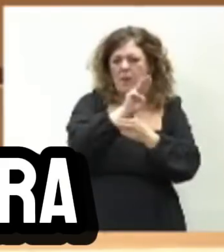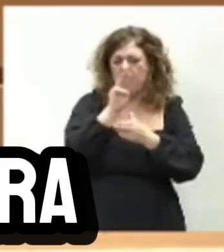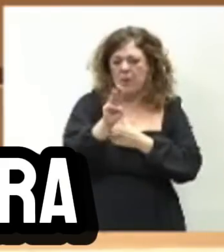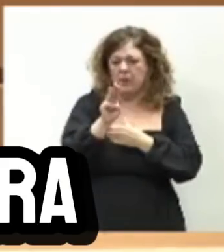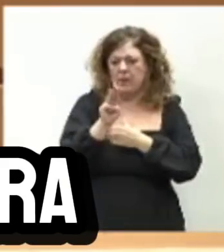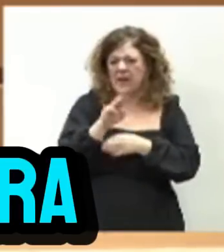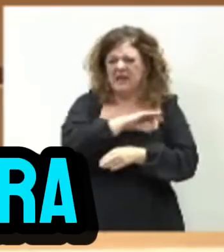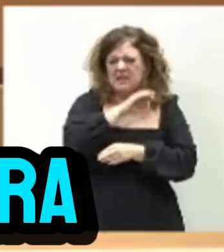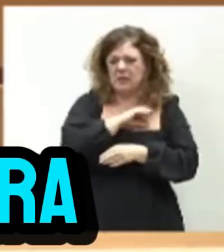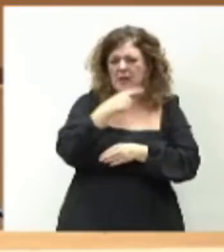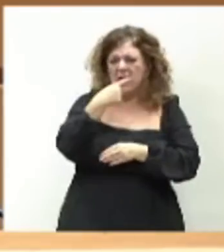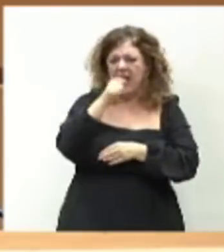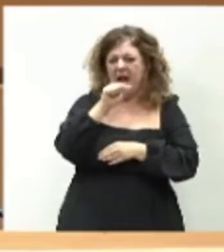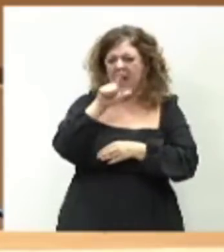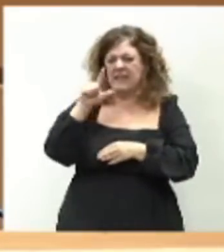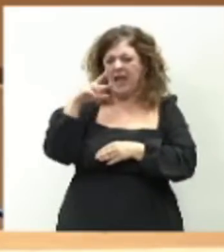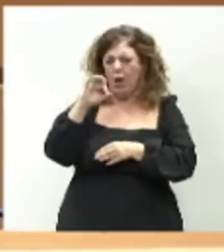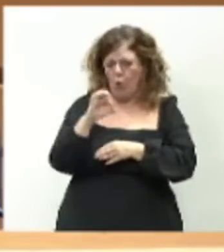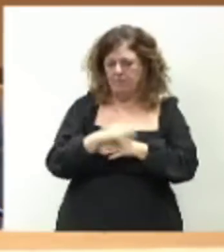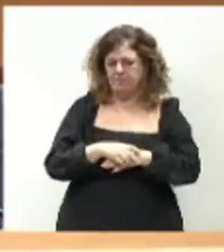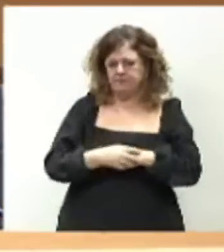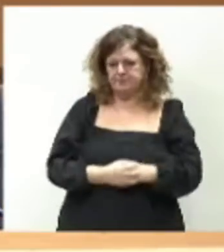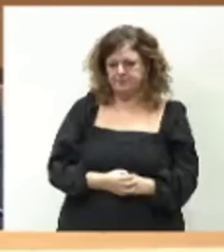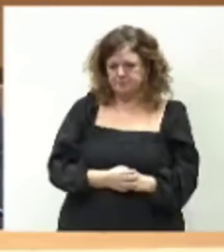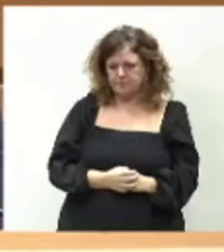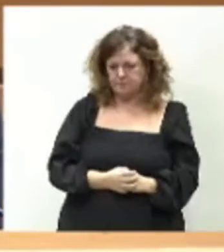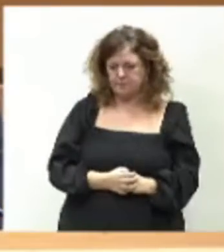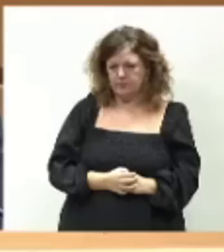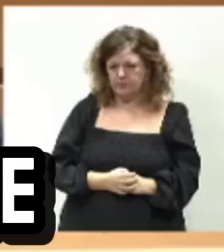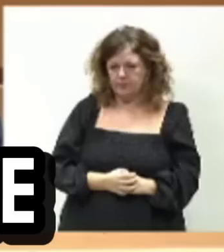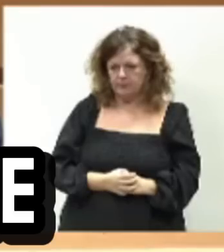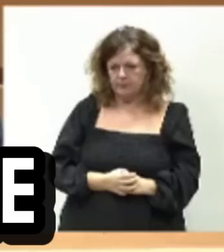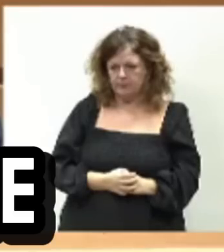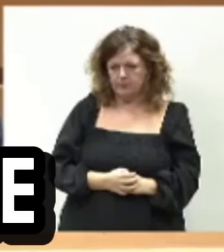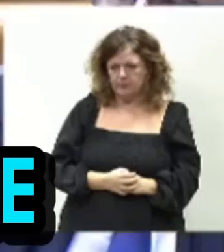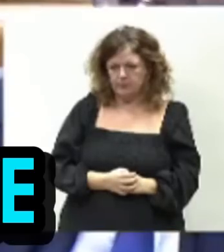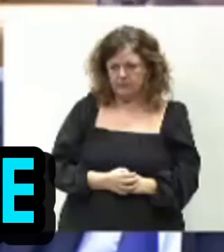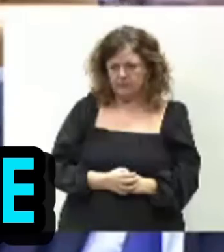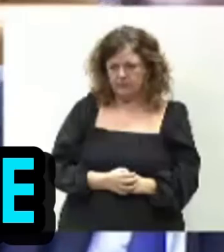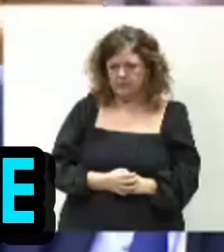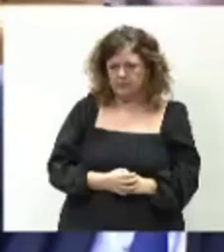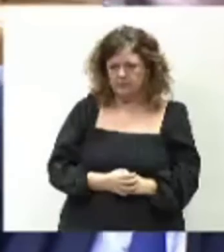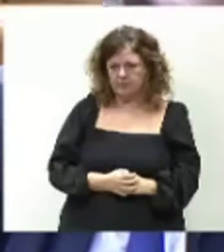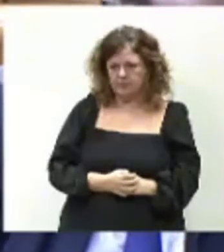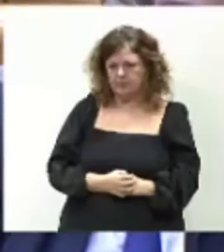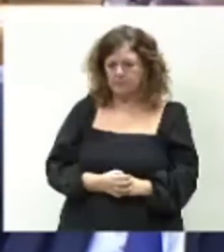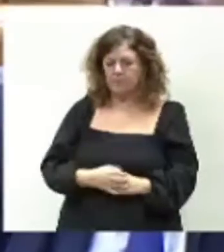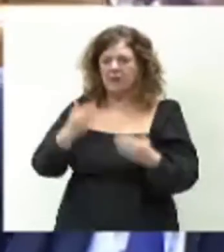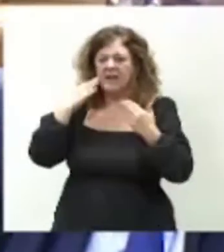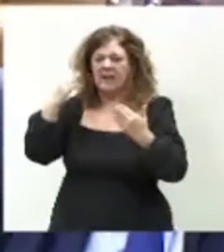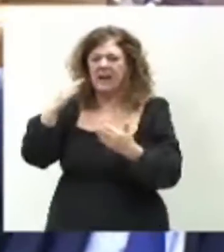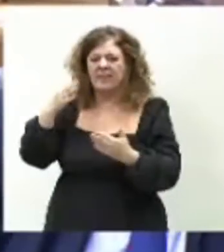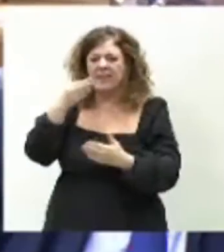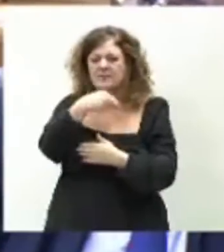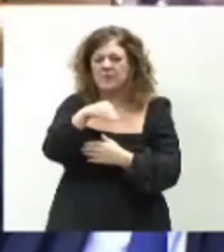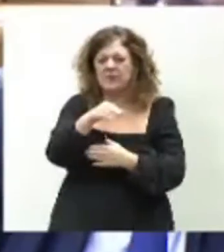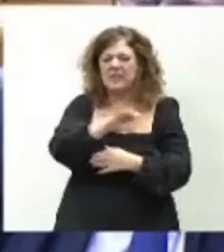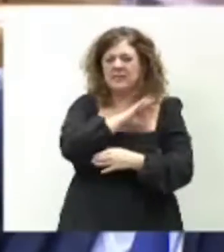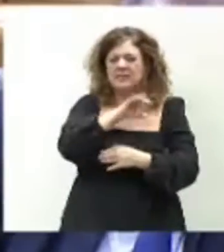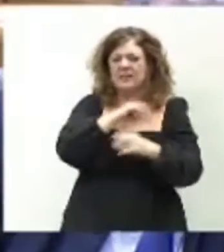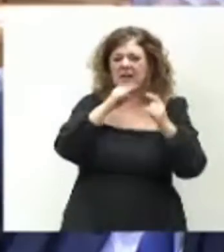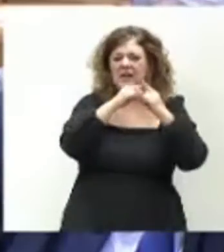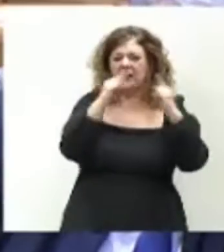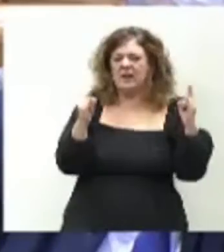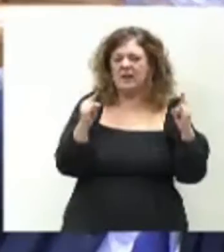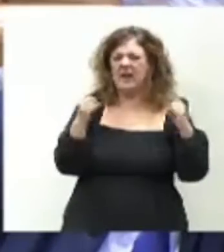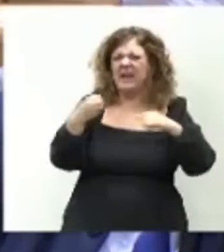Popular, senadora Gallego Neira. Tiene la palabra. Sí, gracias, presidente. Señor Puente, el tren vive en España